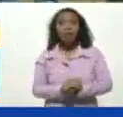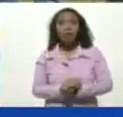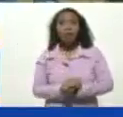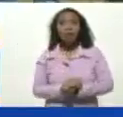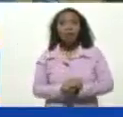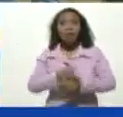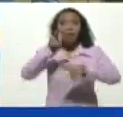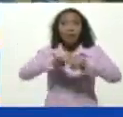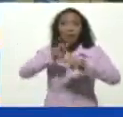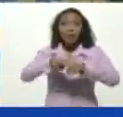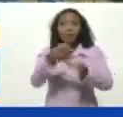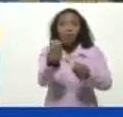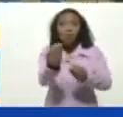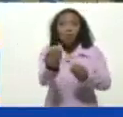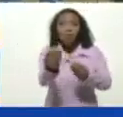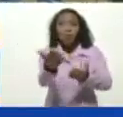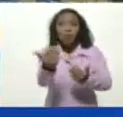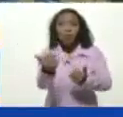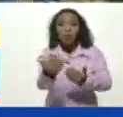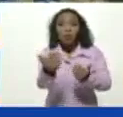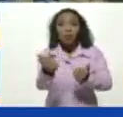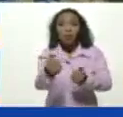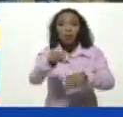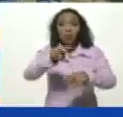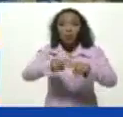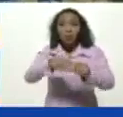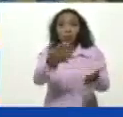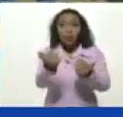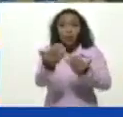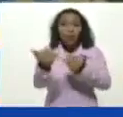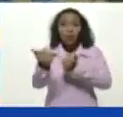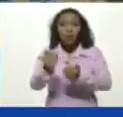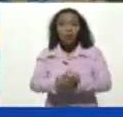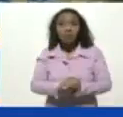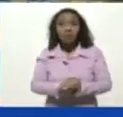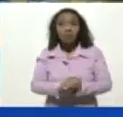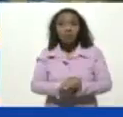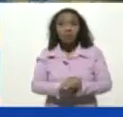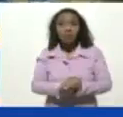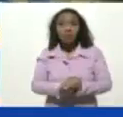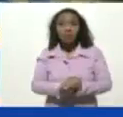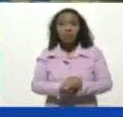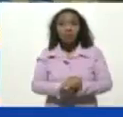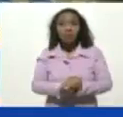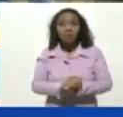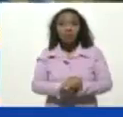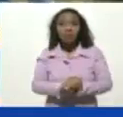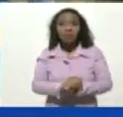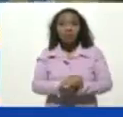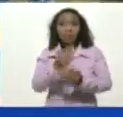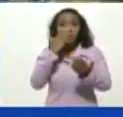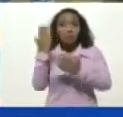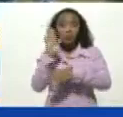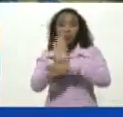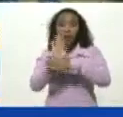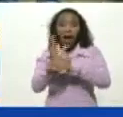Siéntate, siéntate aquí, chica. Aquí. ¿Ah? Que me muerde,